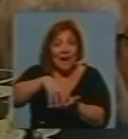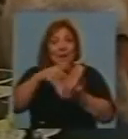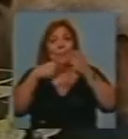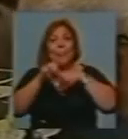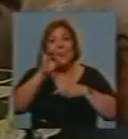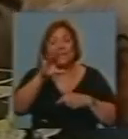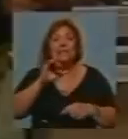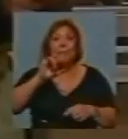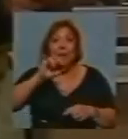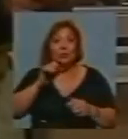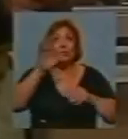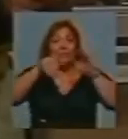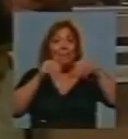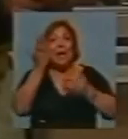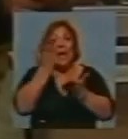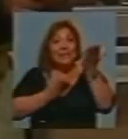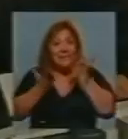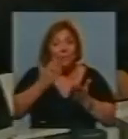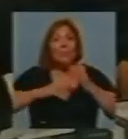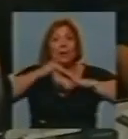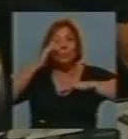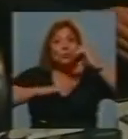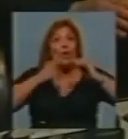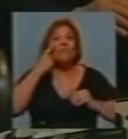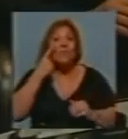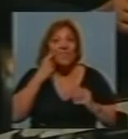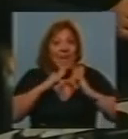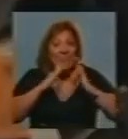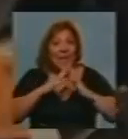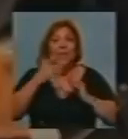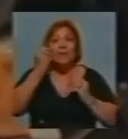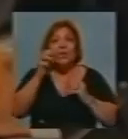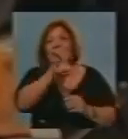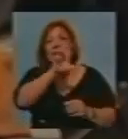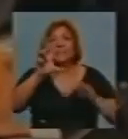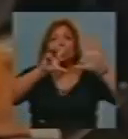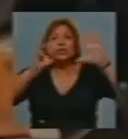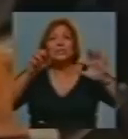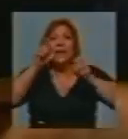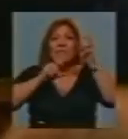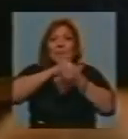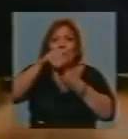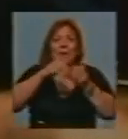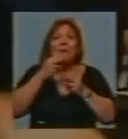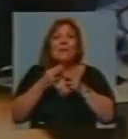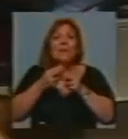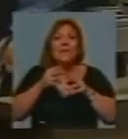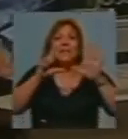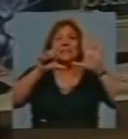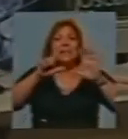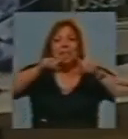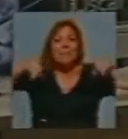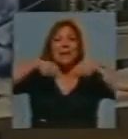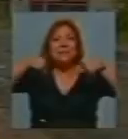se llamará a licitación para la construcción de viviendas que permitan el realojo de 380 familias de la zona denominada Siete